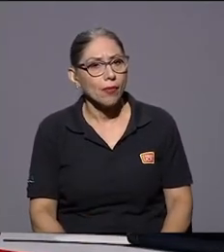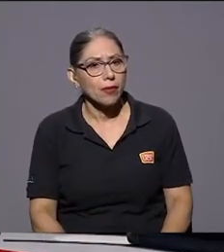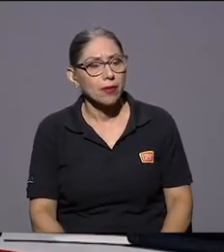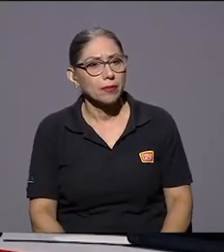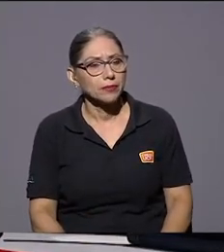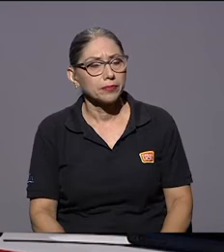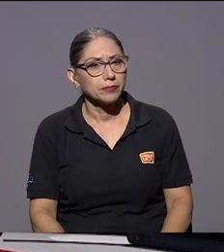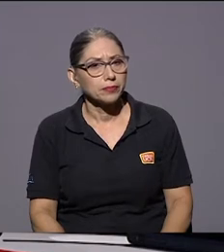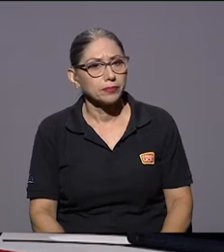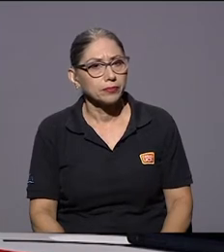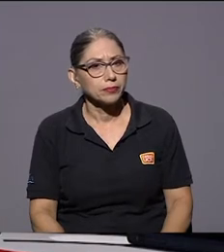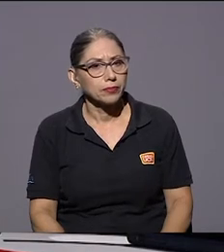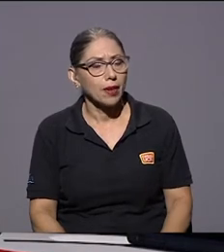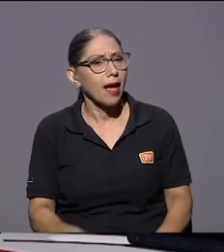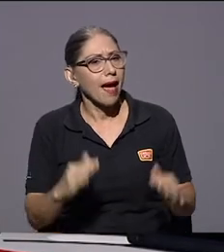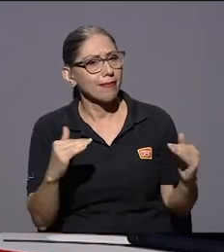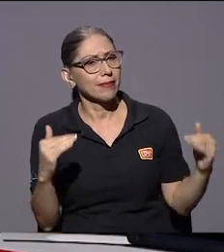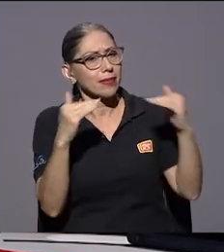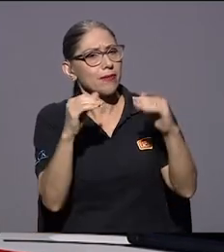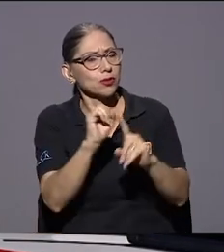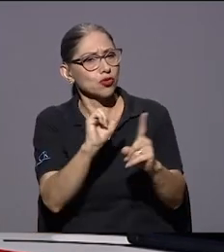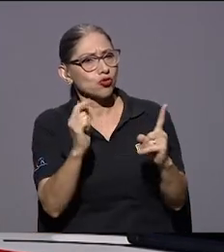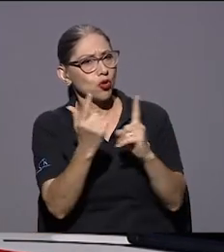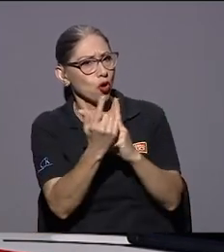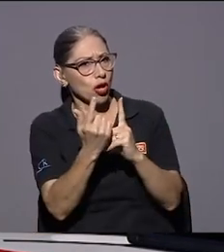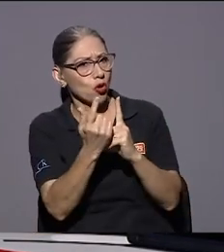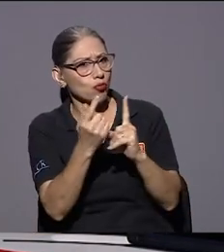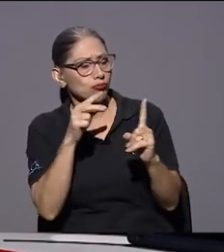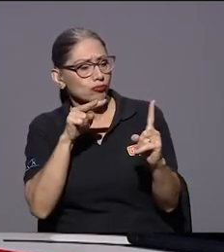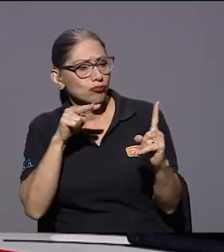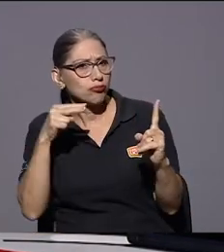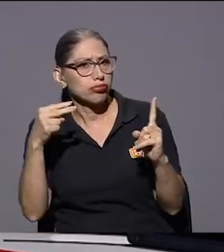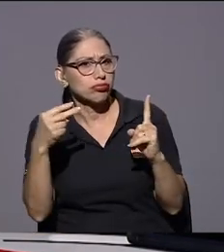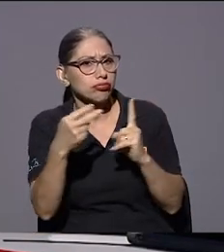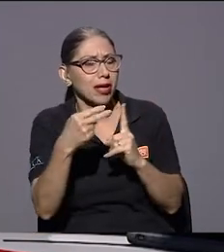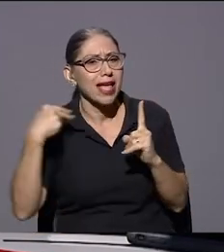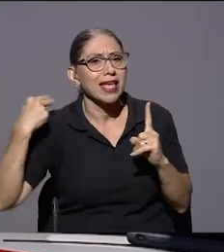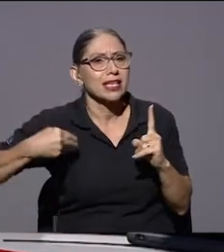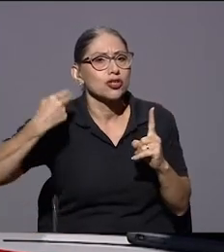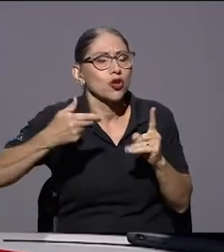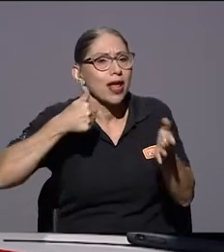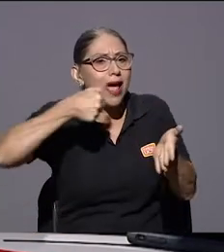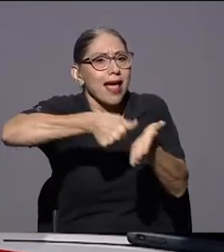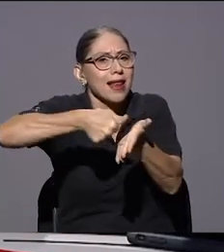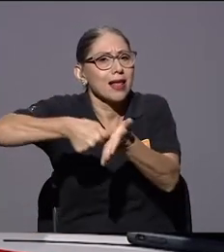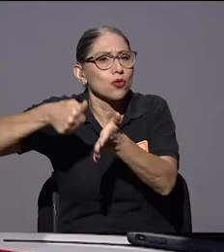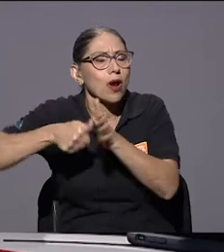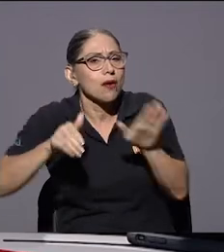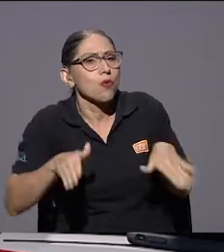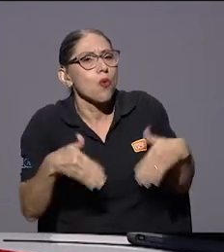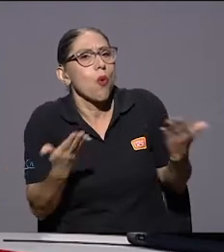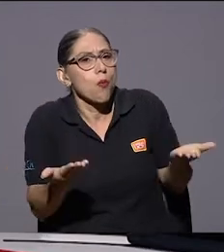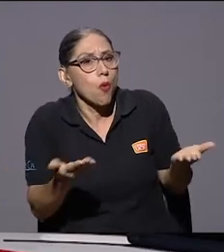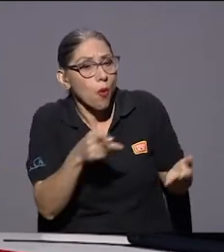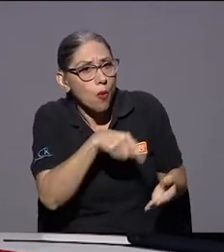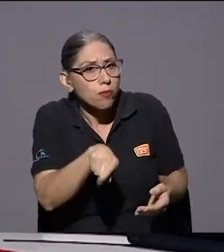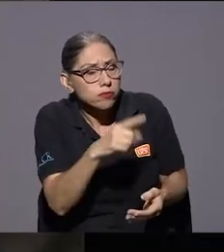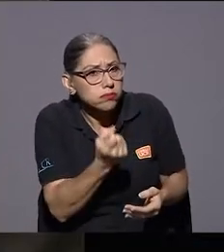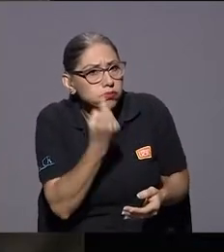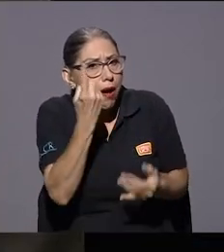¿Cómo leemos sociológicamente nuestra historia electoral? Porque eso nos permite entender un poco también el panorama